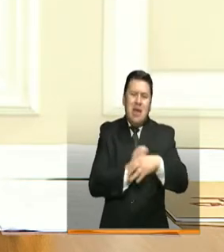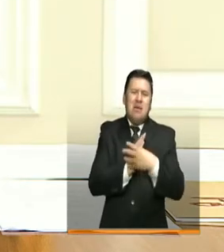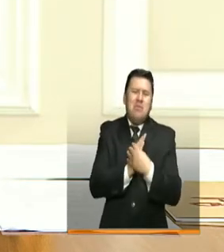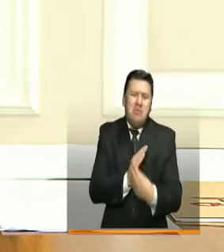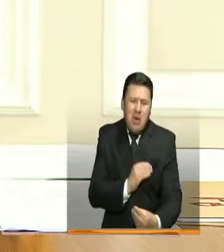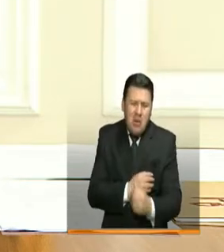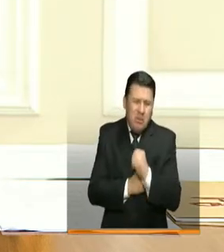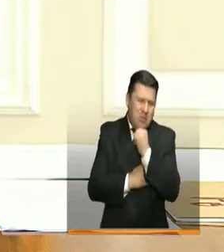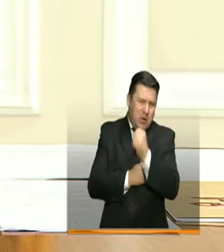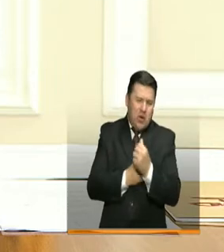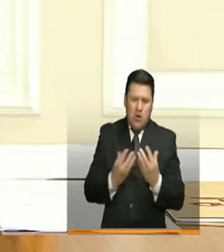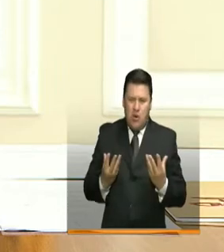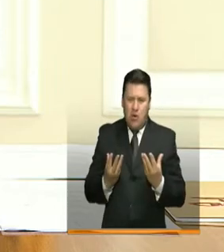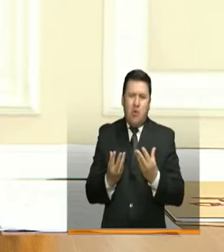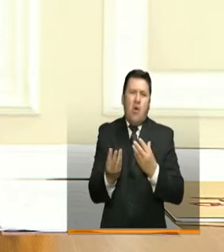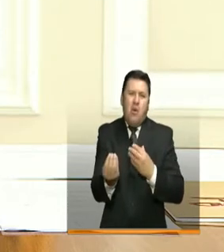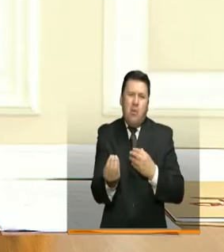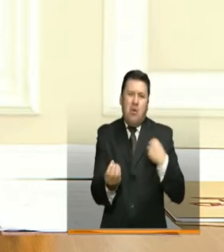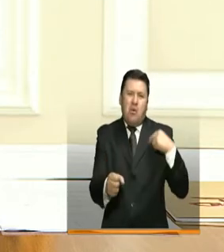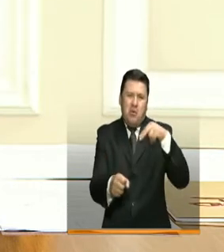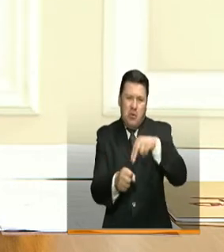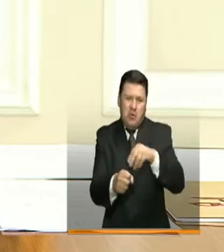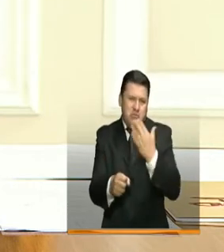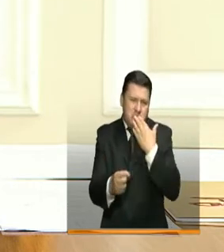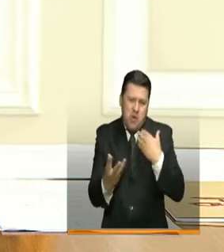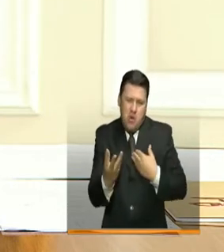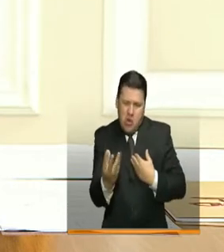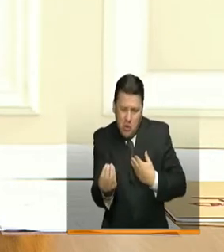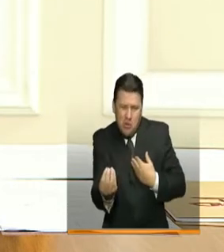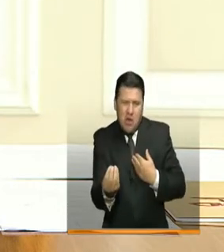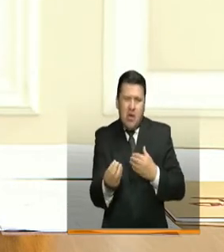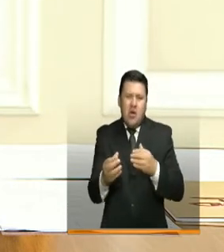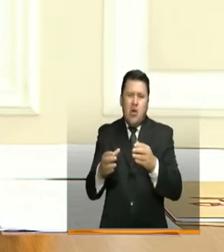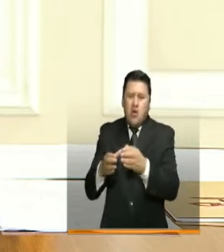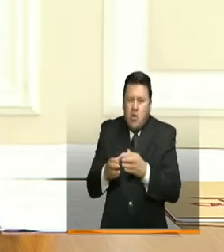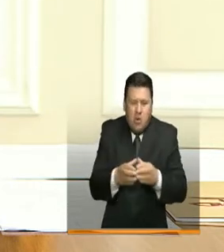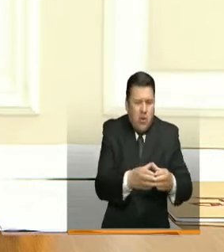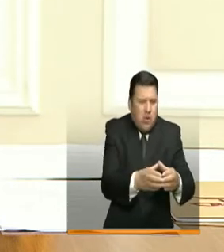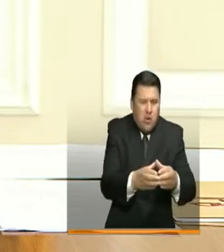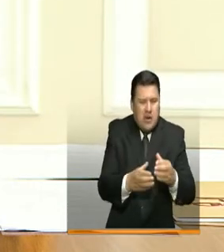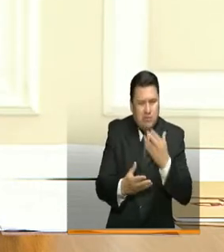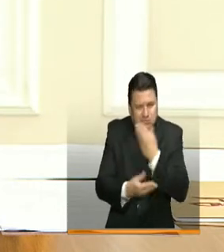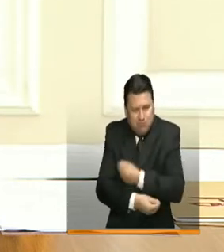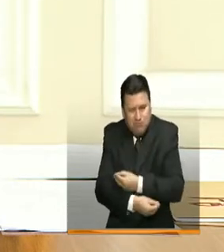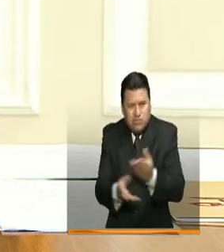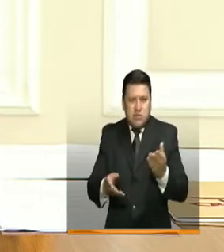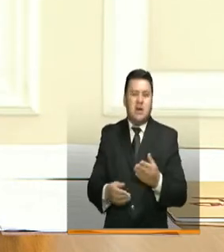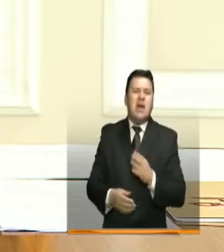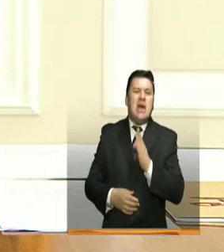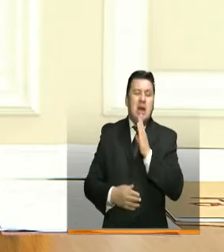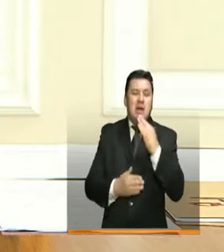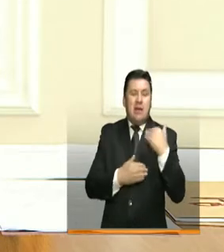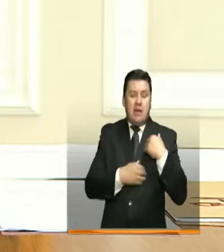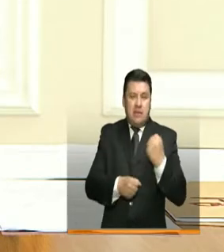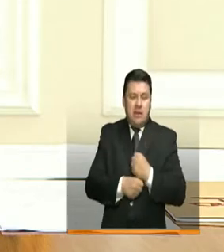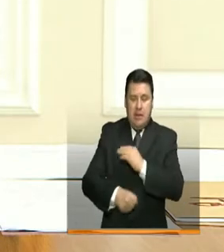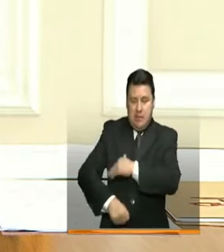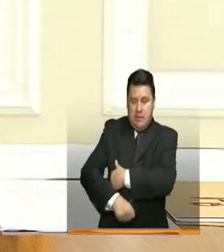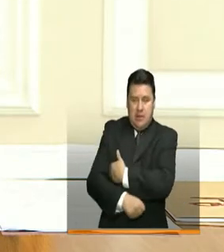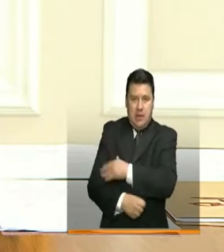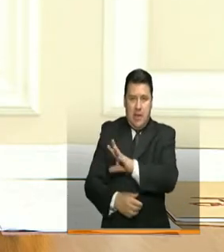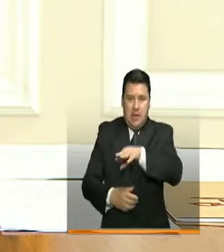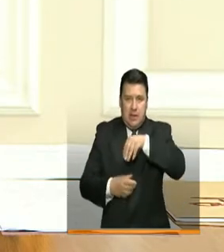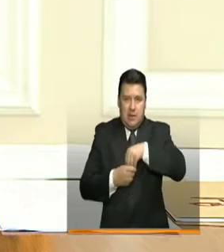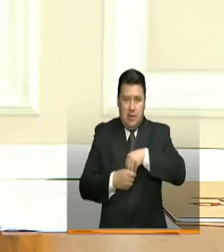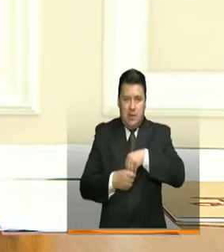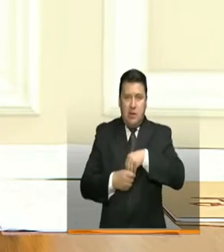vulnerables, a grupos étnicos y a distintos sectores de la sociedad. Ese trabajo lo está desarrollando el Ministerio del